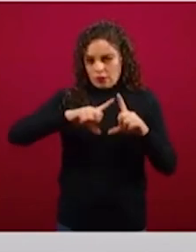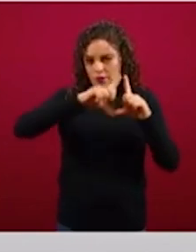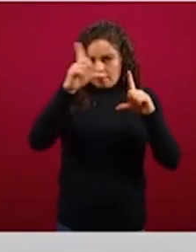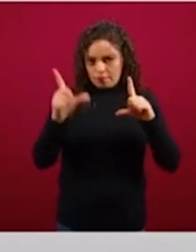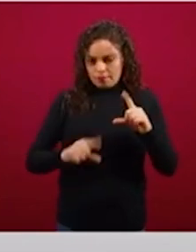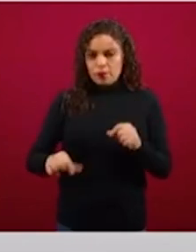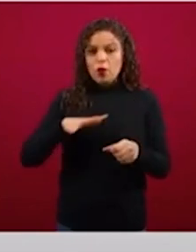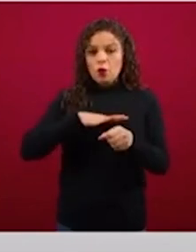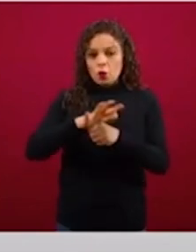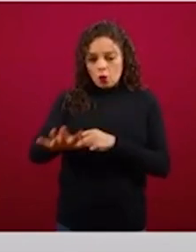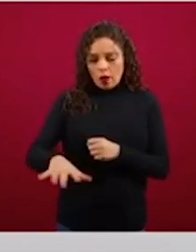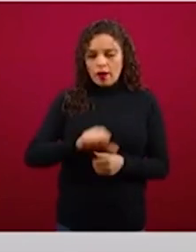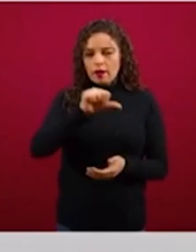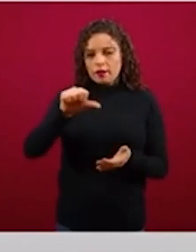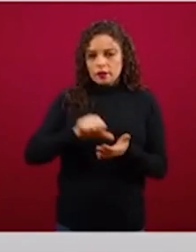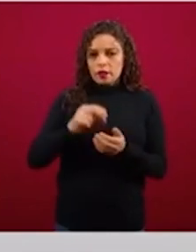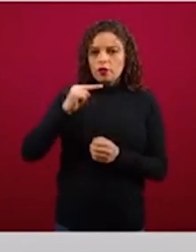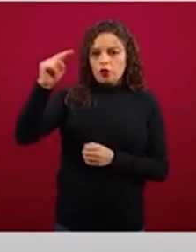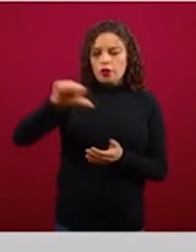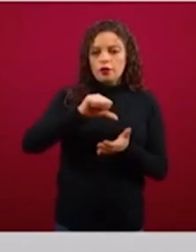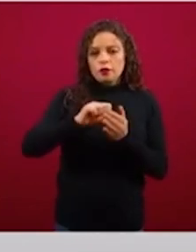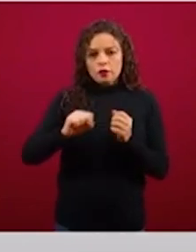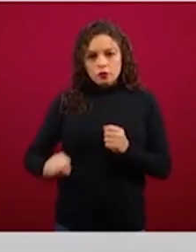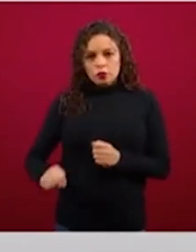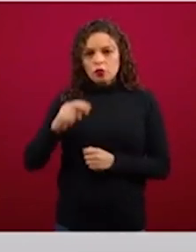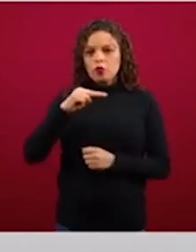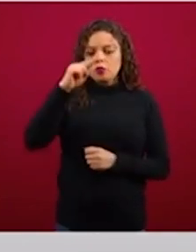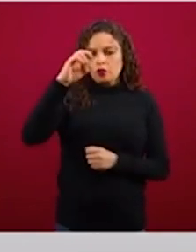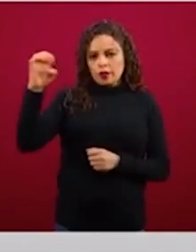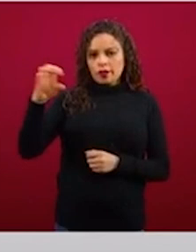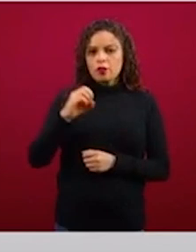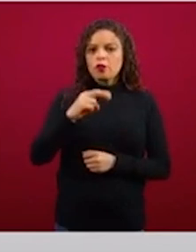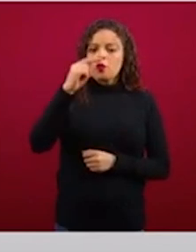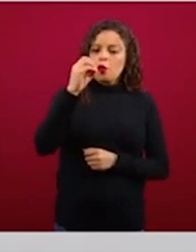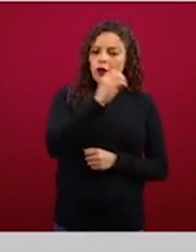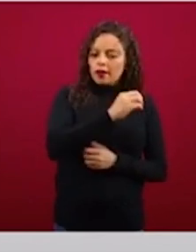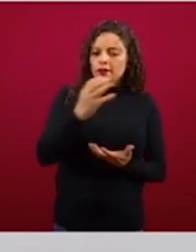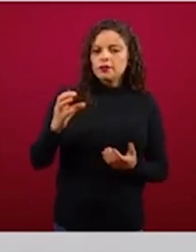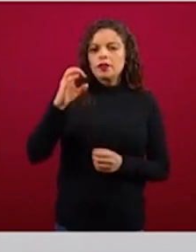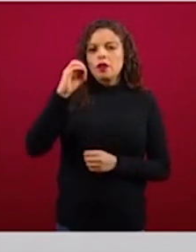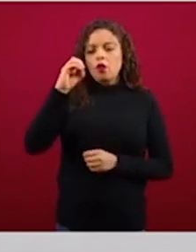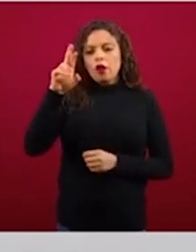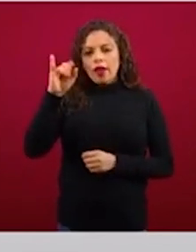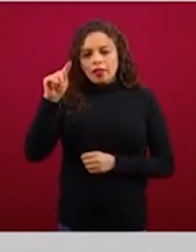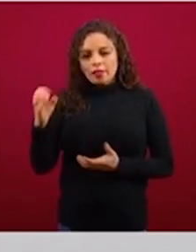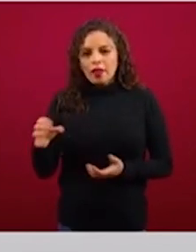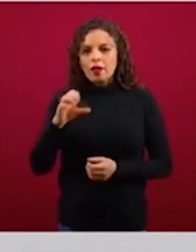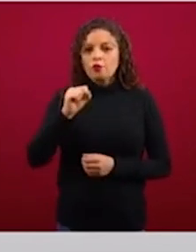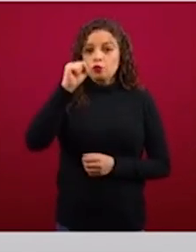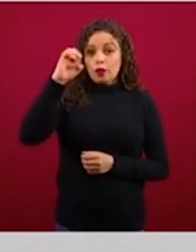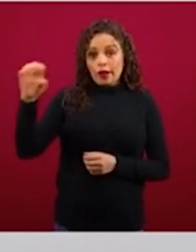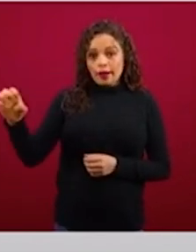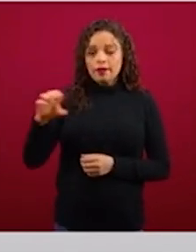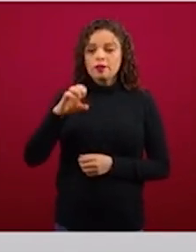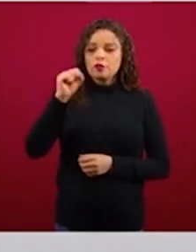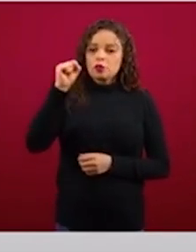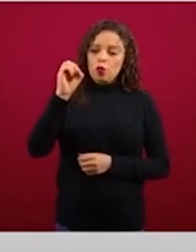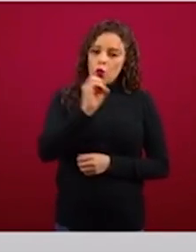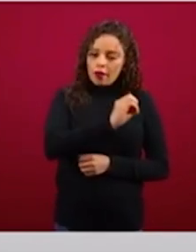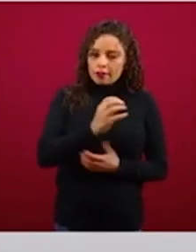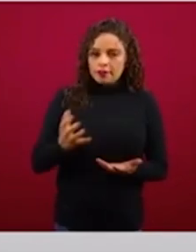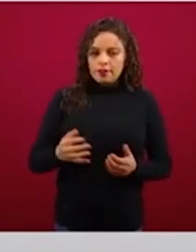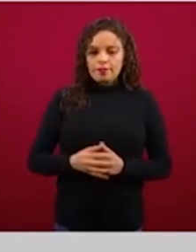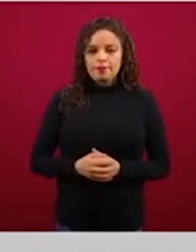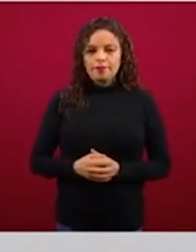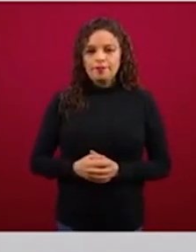regiones? Centro Norte, Centro Sur, Noreste, Noroeste, Occidente, Oriente, Sureste y Suroeste. Con esto se va